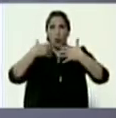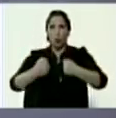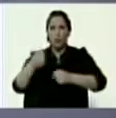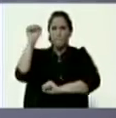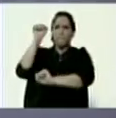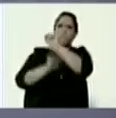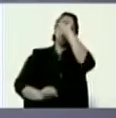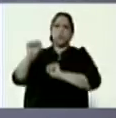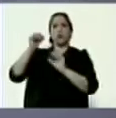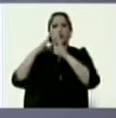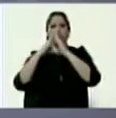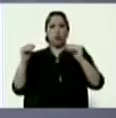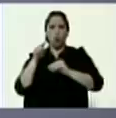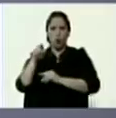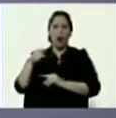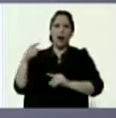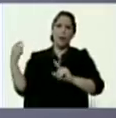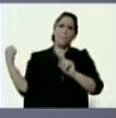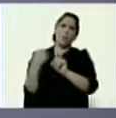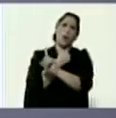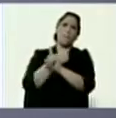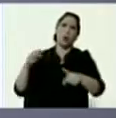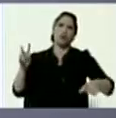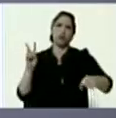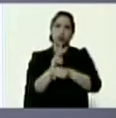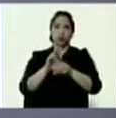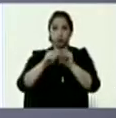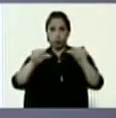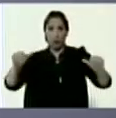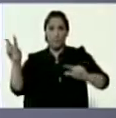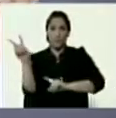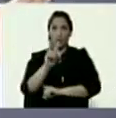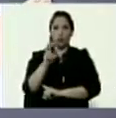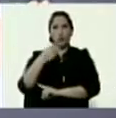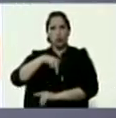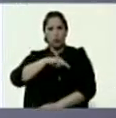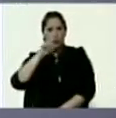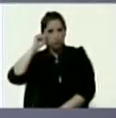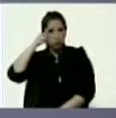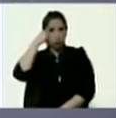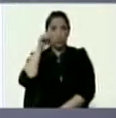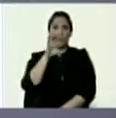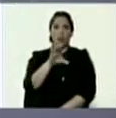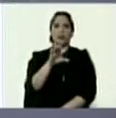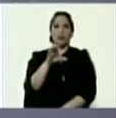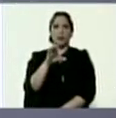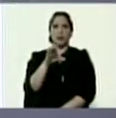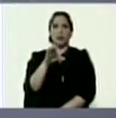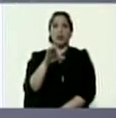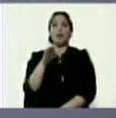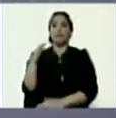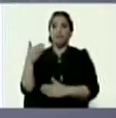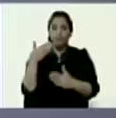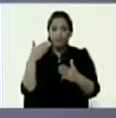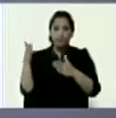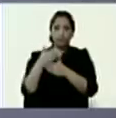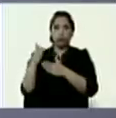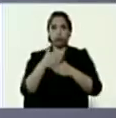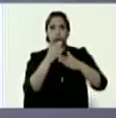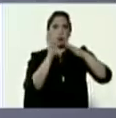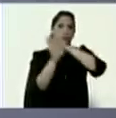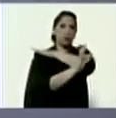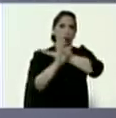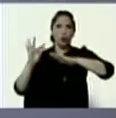rechazado todos estos actos de violencia en territorio venezolano. Recordemos que nuestra nación comparte una frontera común con Colombia de